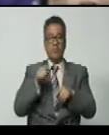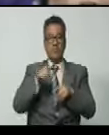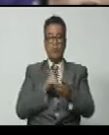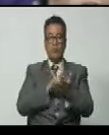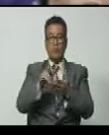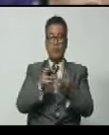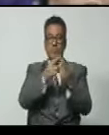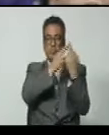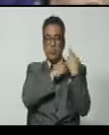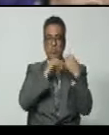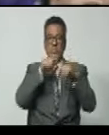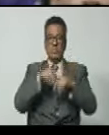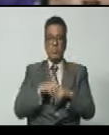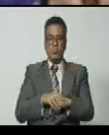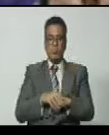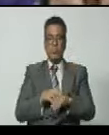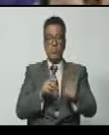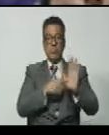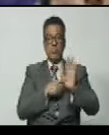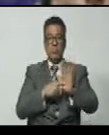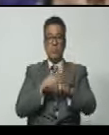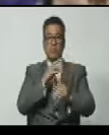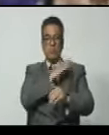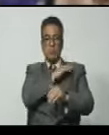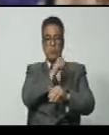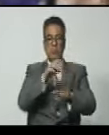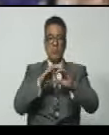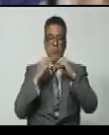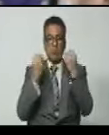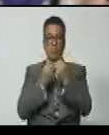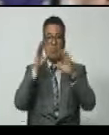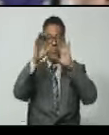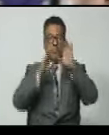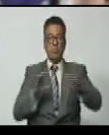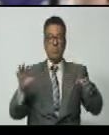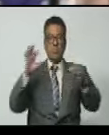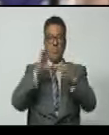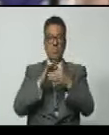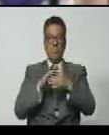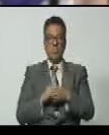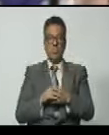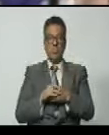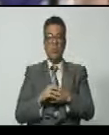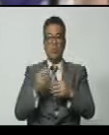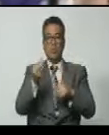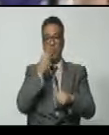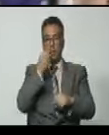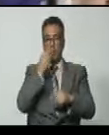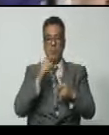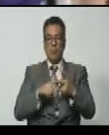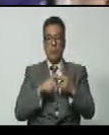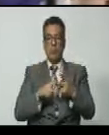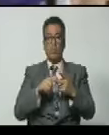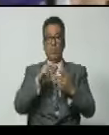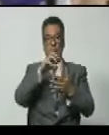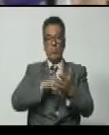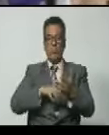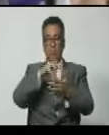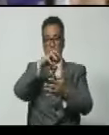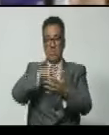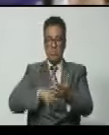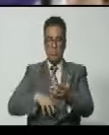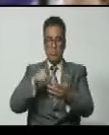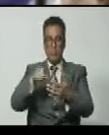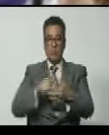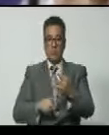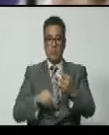pues a representarnos como jefe de misión en la Organización de las Naciones Unidas para la Alimentación y la Agricultura,